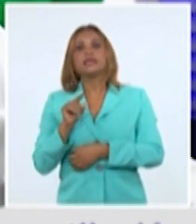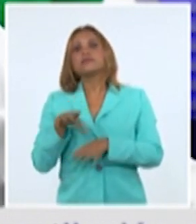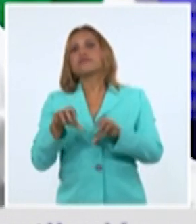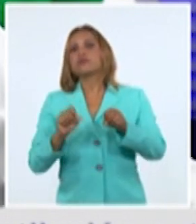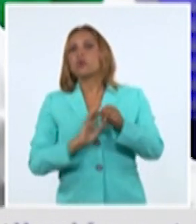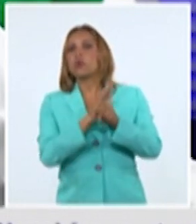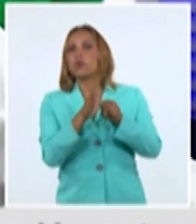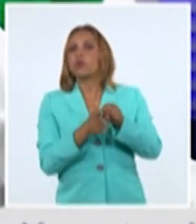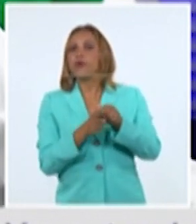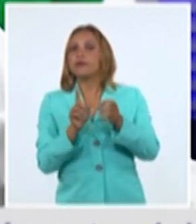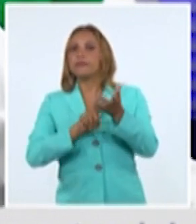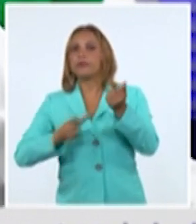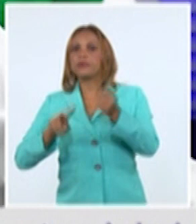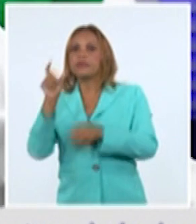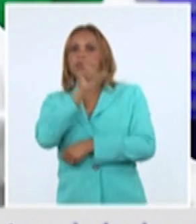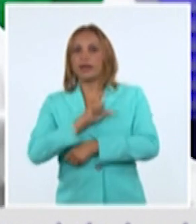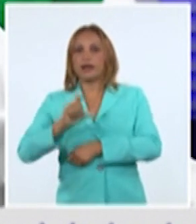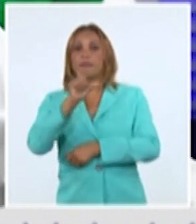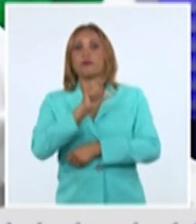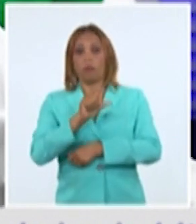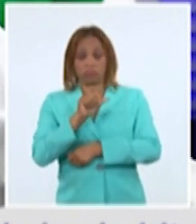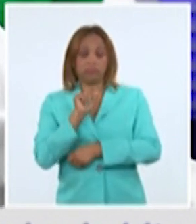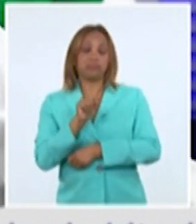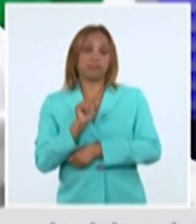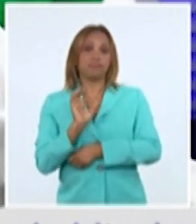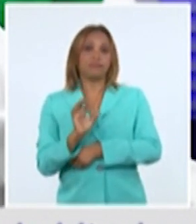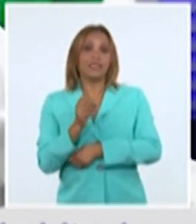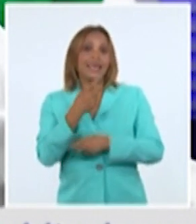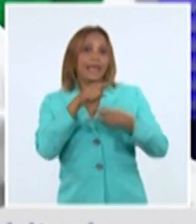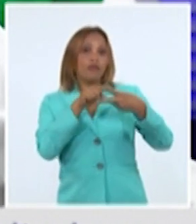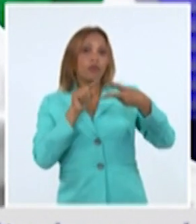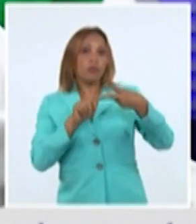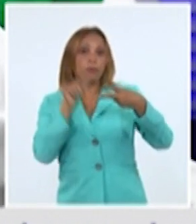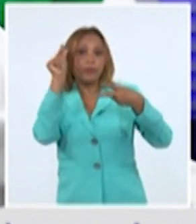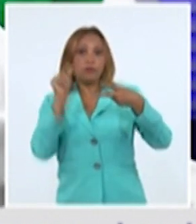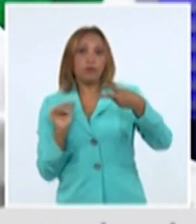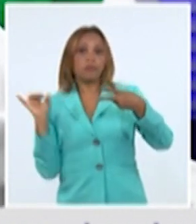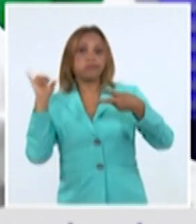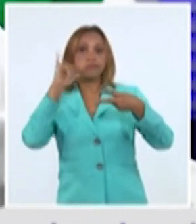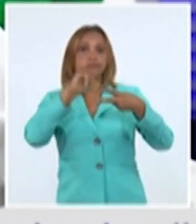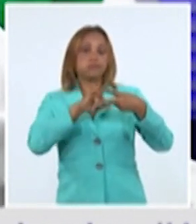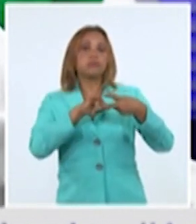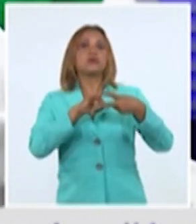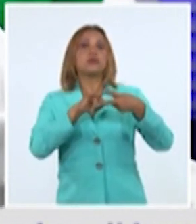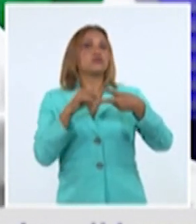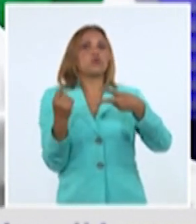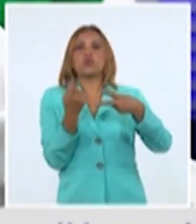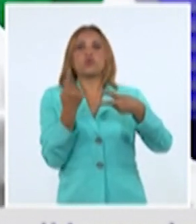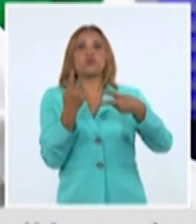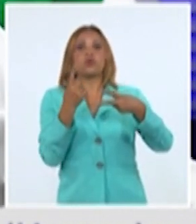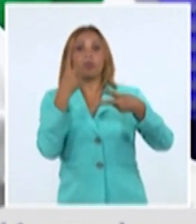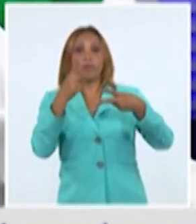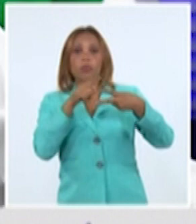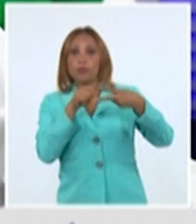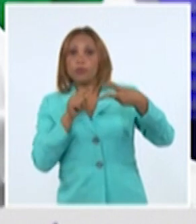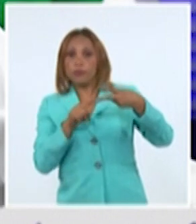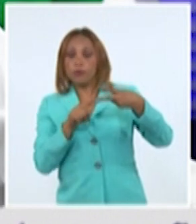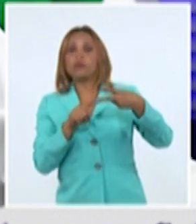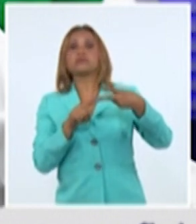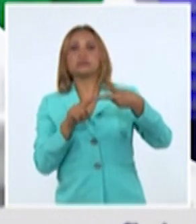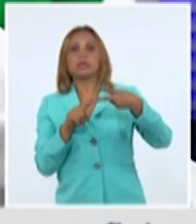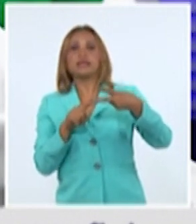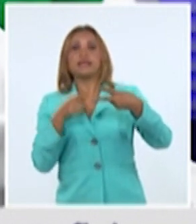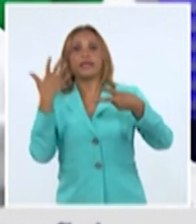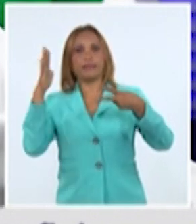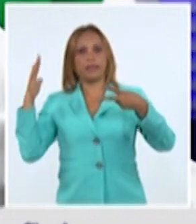provincia de Camagüey. Y estos 2 casos importados son los únicos 2 casos